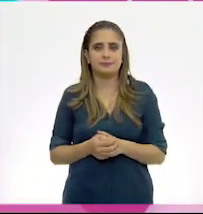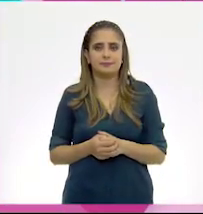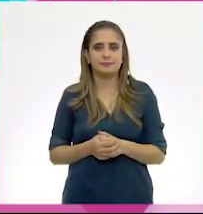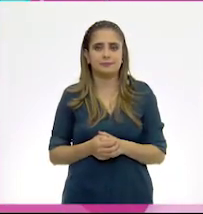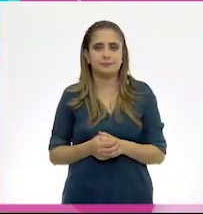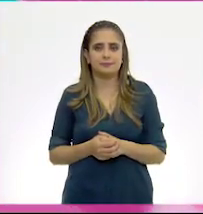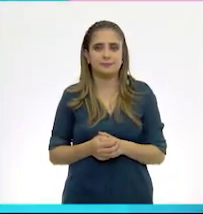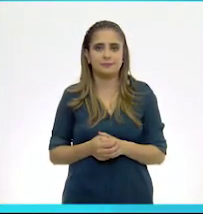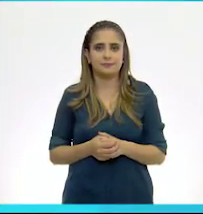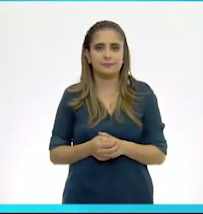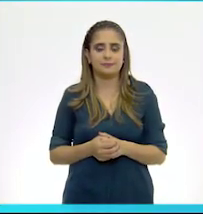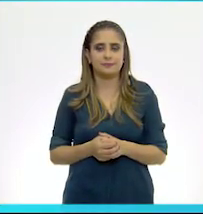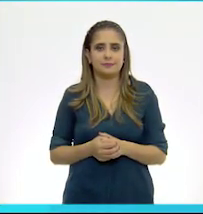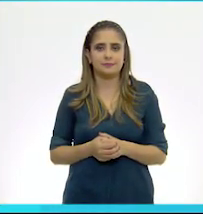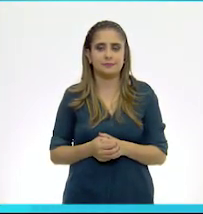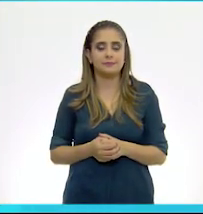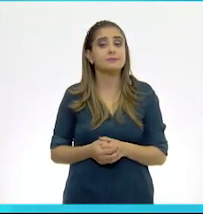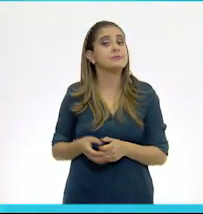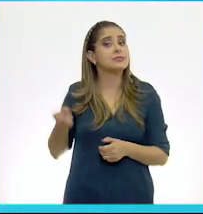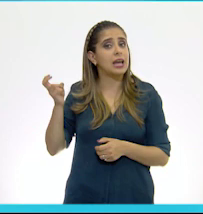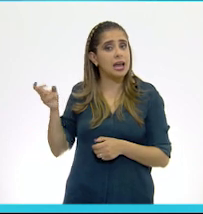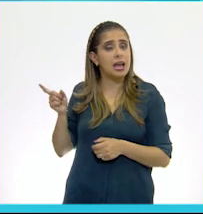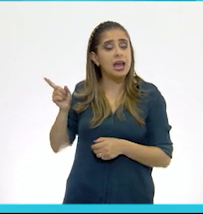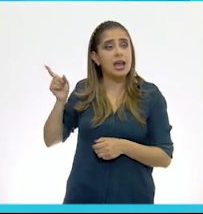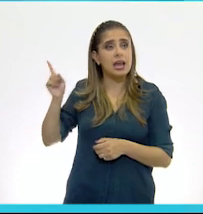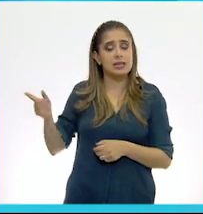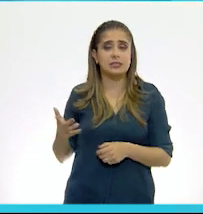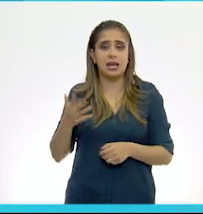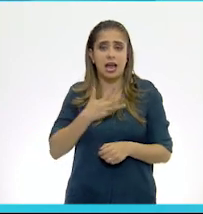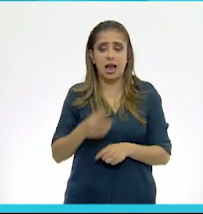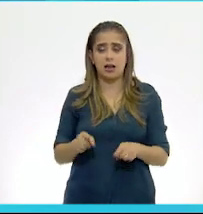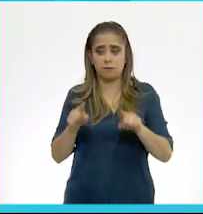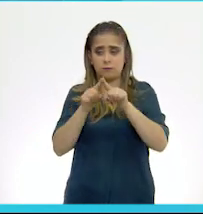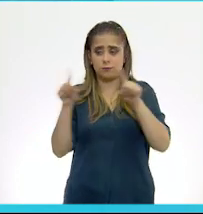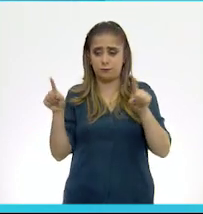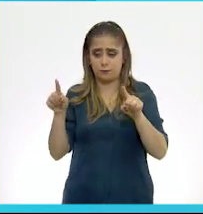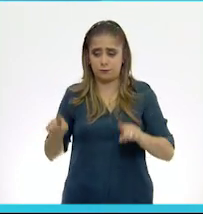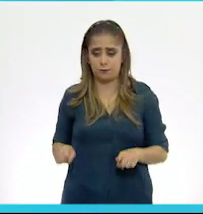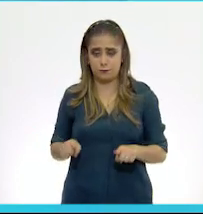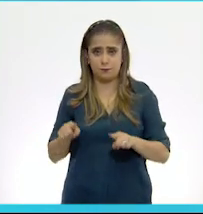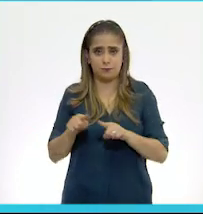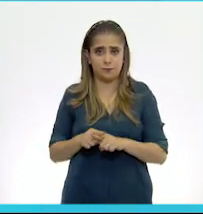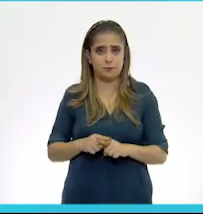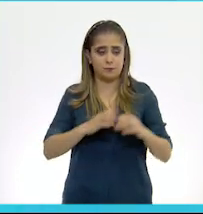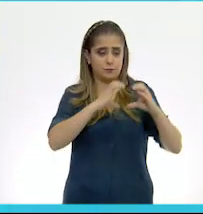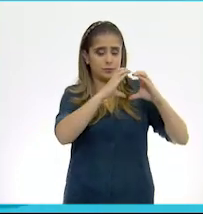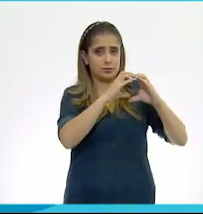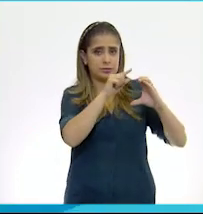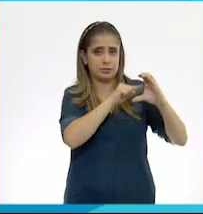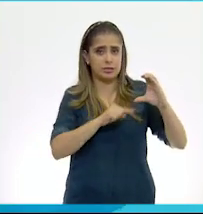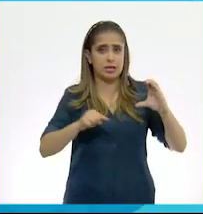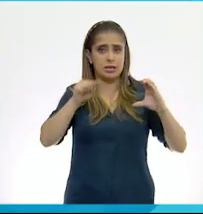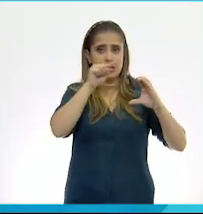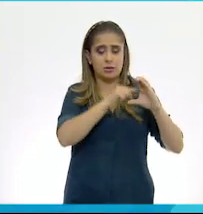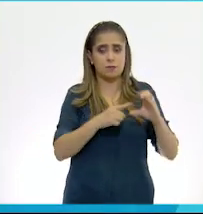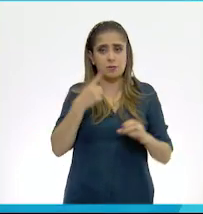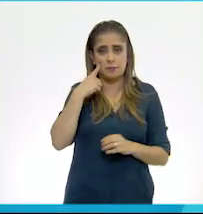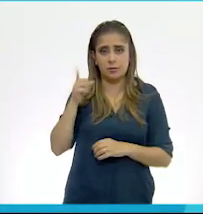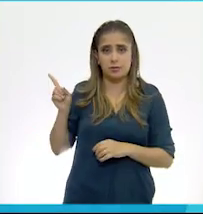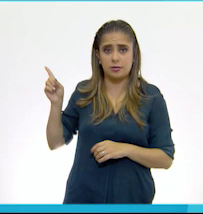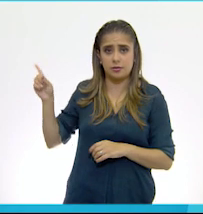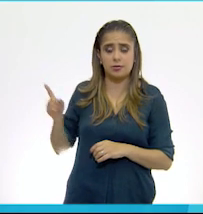Ahí viene la imagen, exacto. Delimitadas por líneas. Allí tenemos una